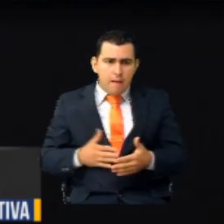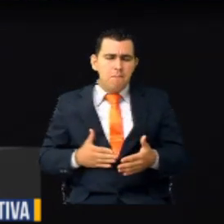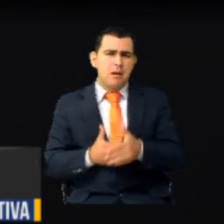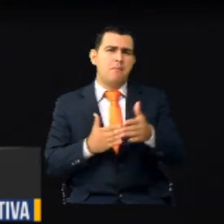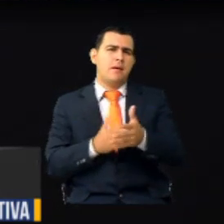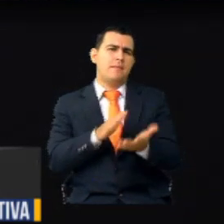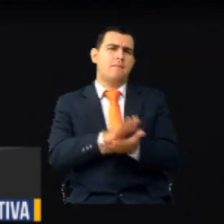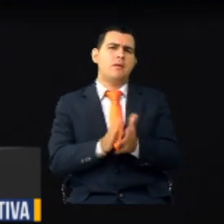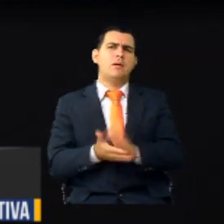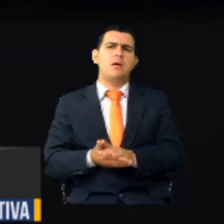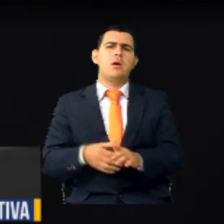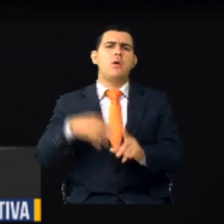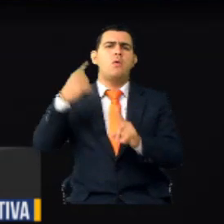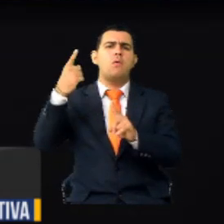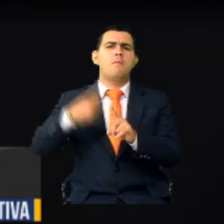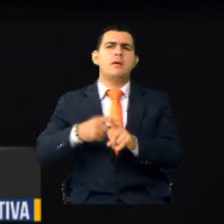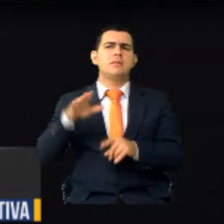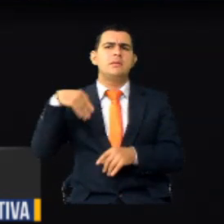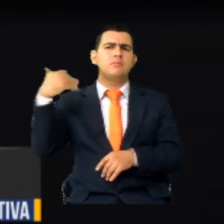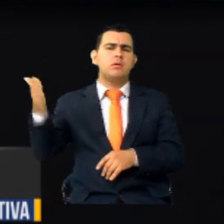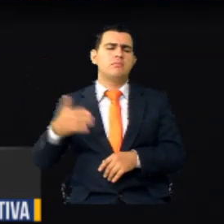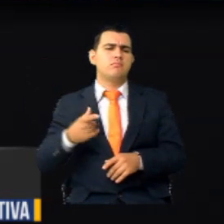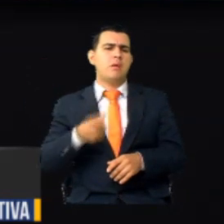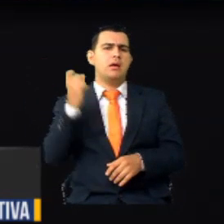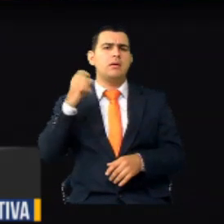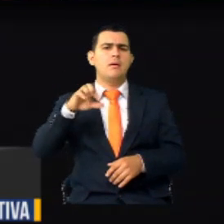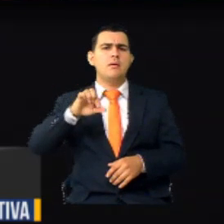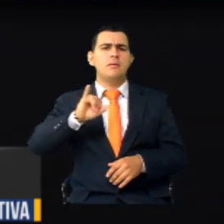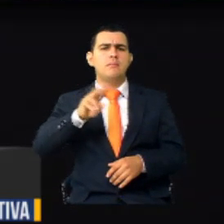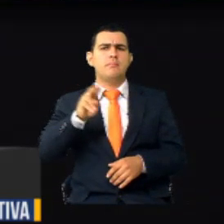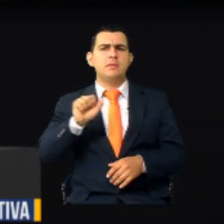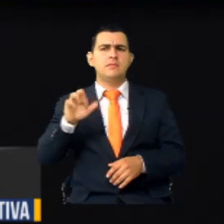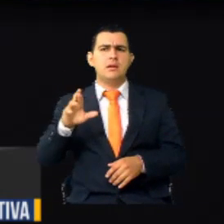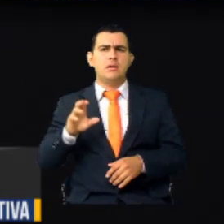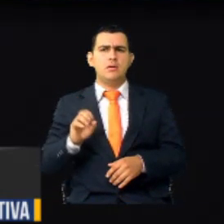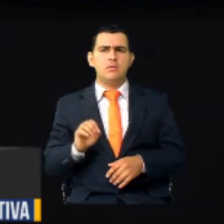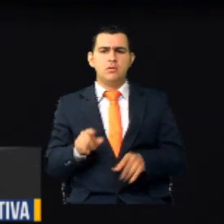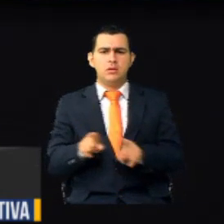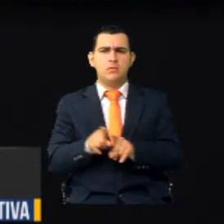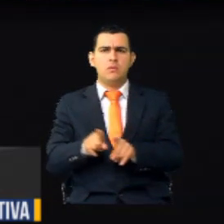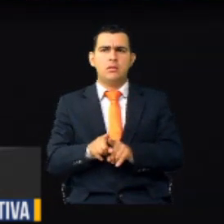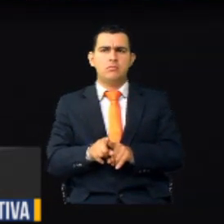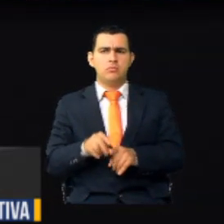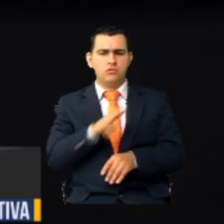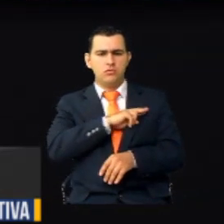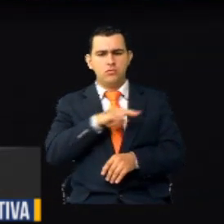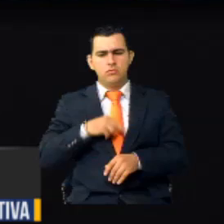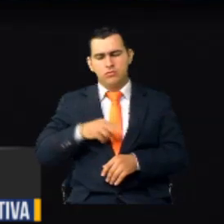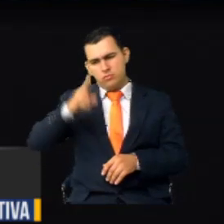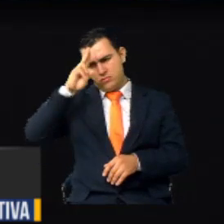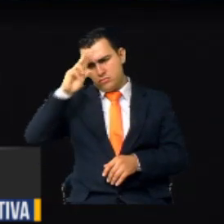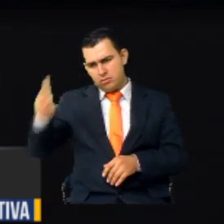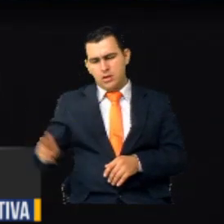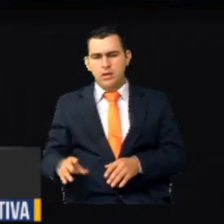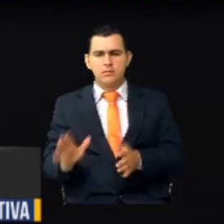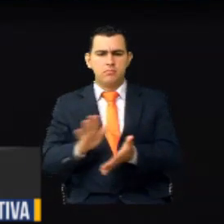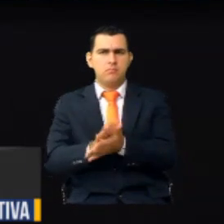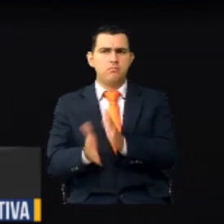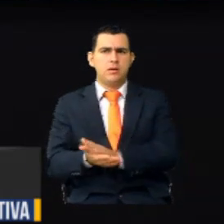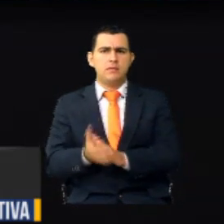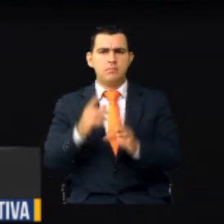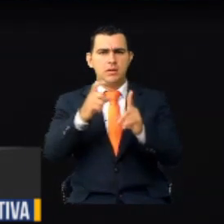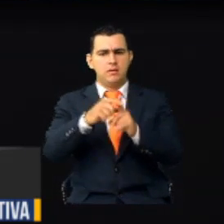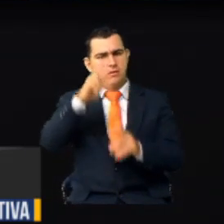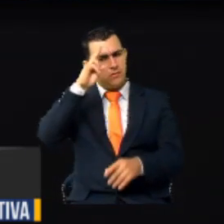Un mes después mataron a Carlos Pizarro. ¿Y cuál fue la respuesta nuestra frente a una agresión tan brutal como esa? Seguir honrando la paz y seguir honrando la palabra.